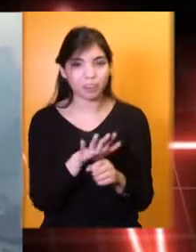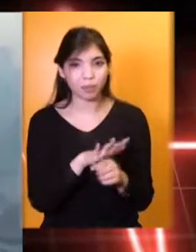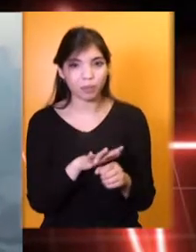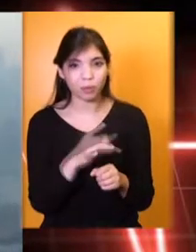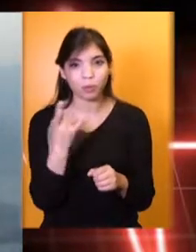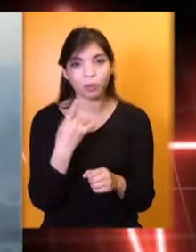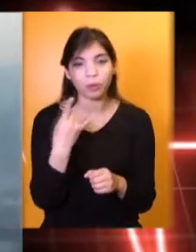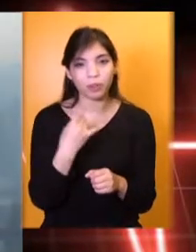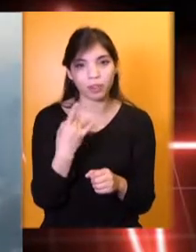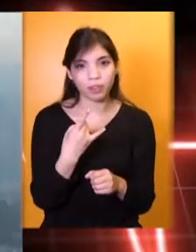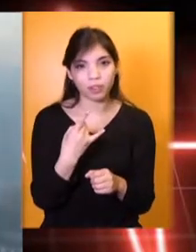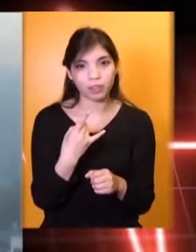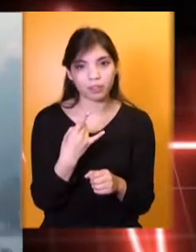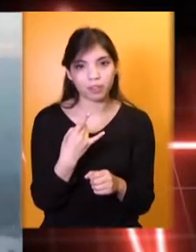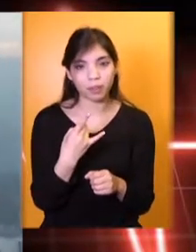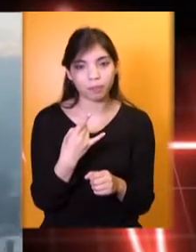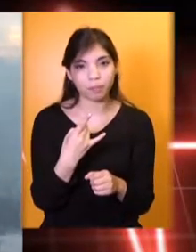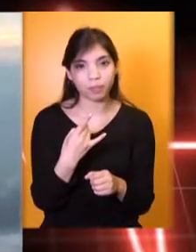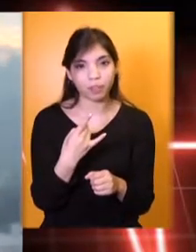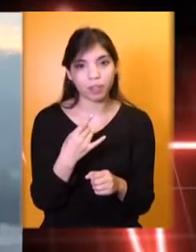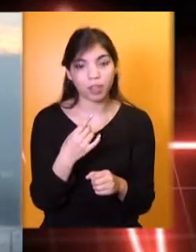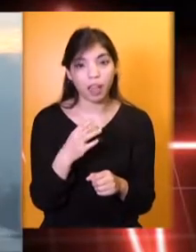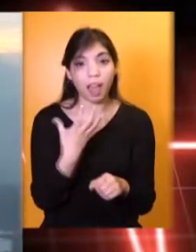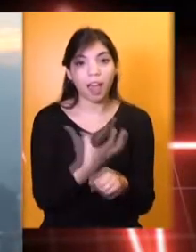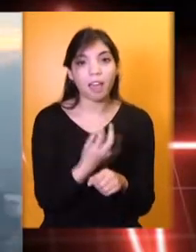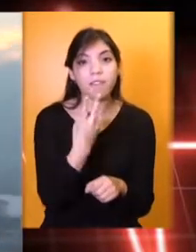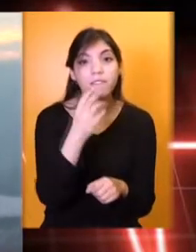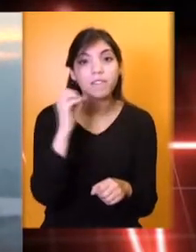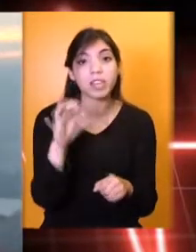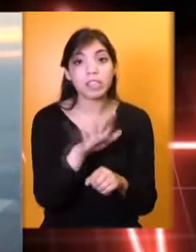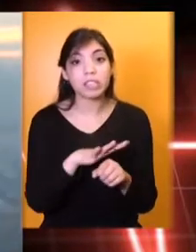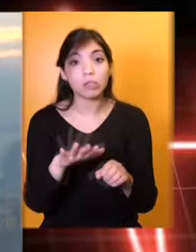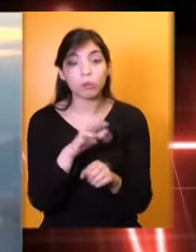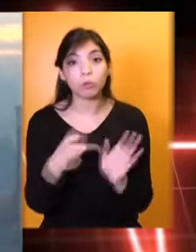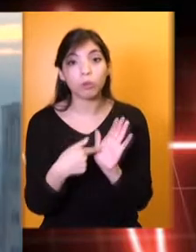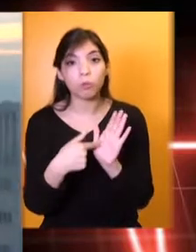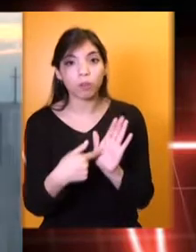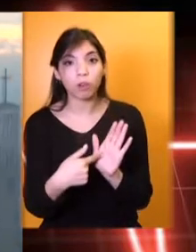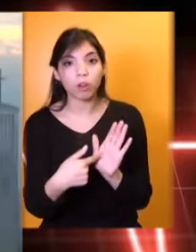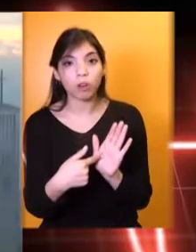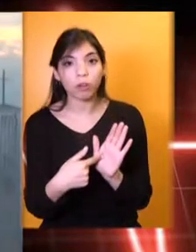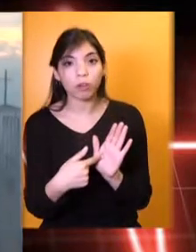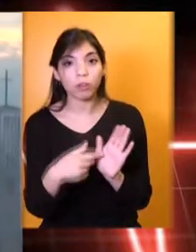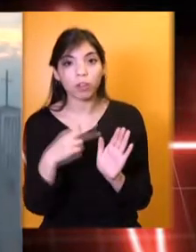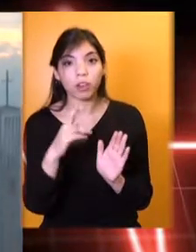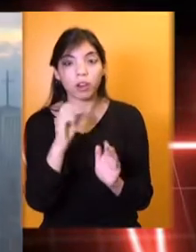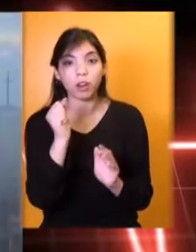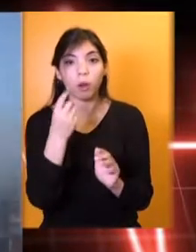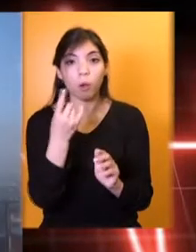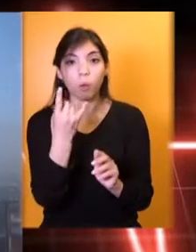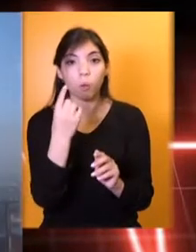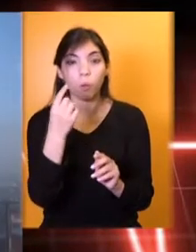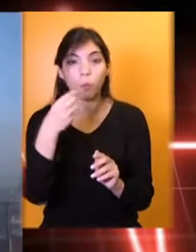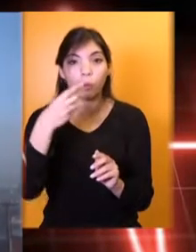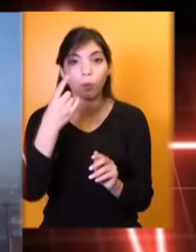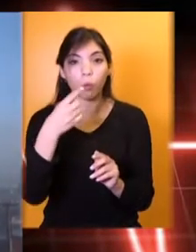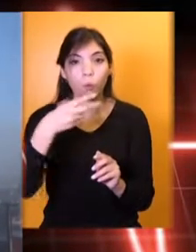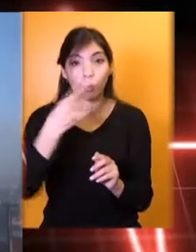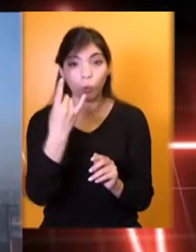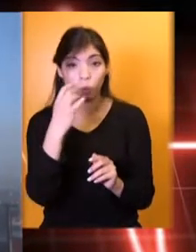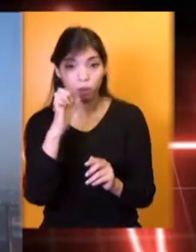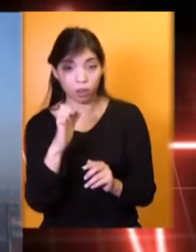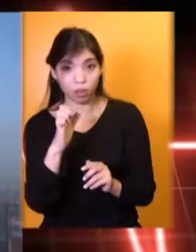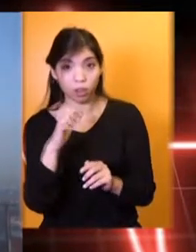de emergencia, por lo que teniendo como ejemplo las 20 episodios registrados en 2018 en la ciudad del Ragüe, es que el Ministerio del Medio